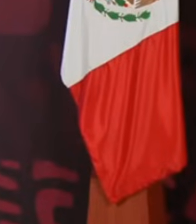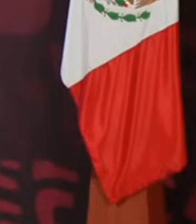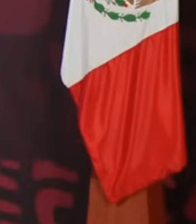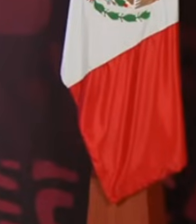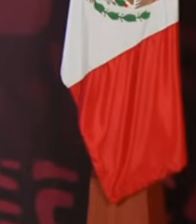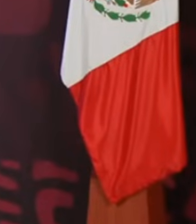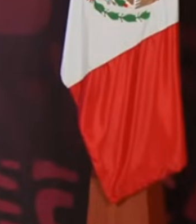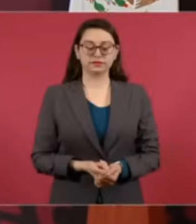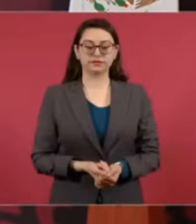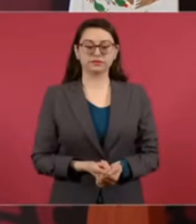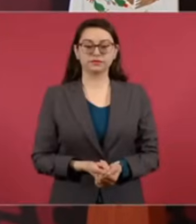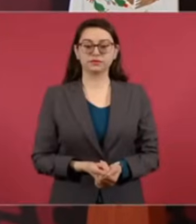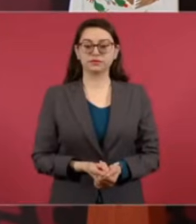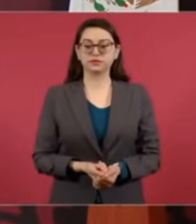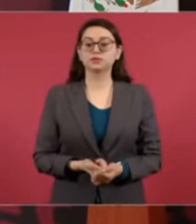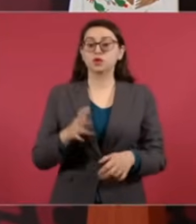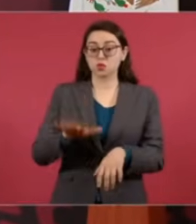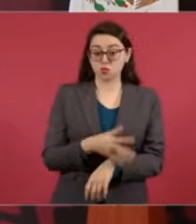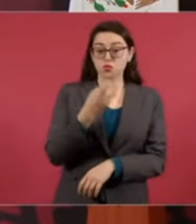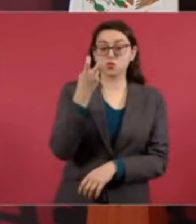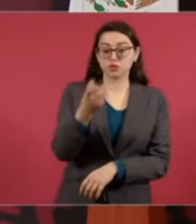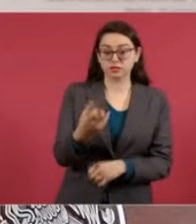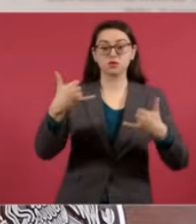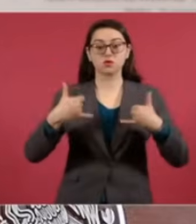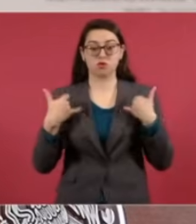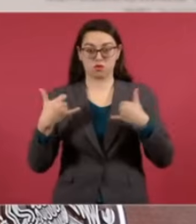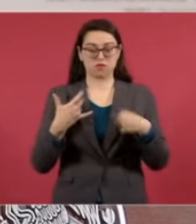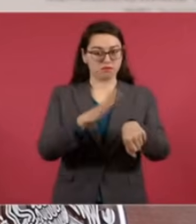Por eso, para los jóvenes, como enseñanza,